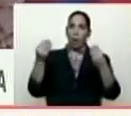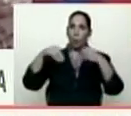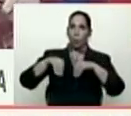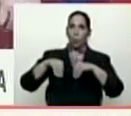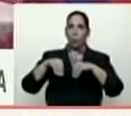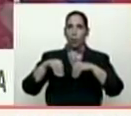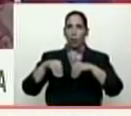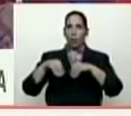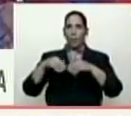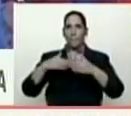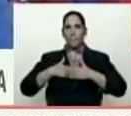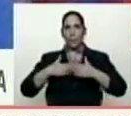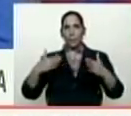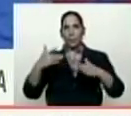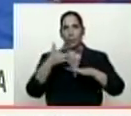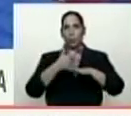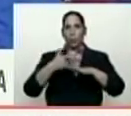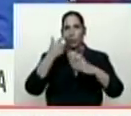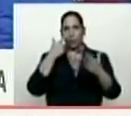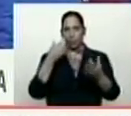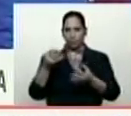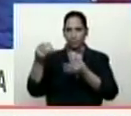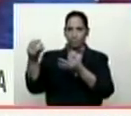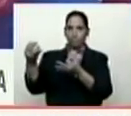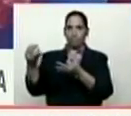si me permite, señor gobernador.